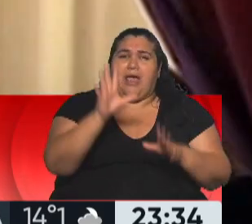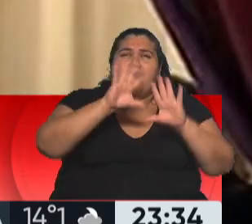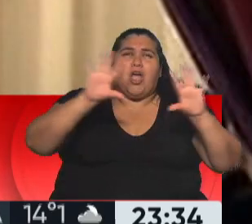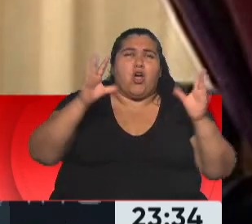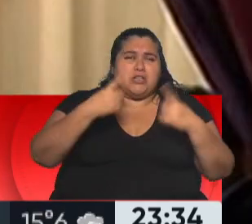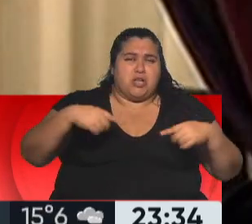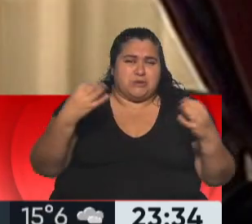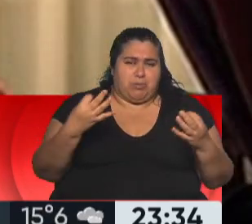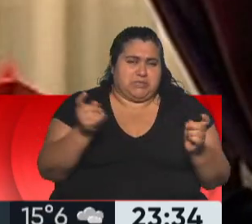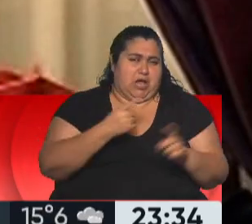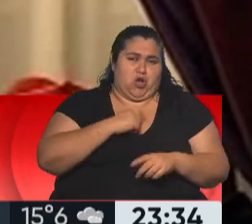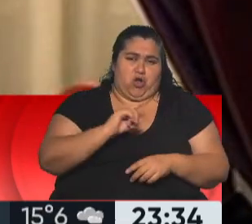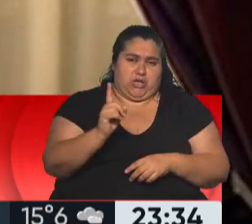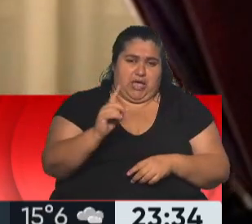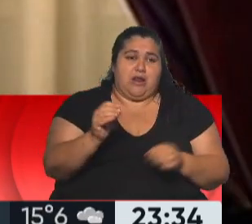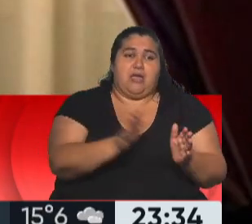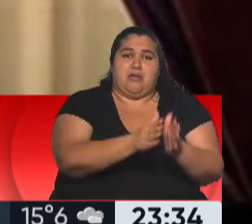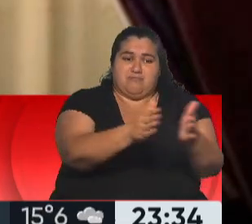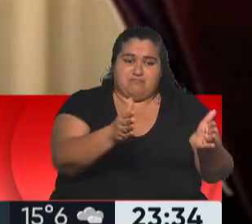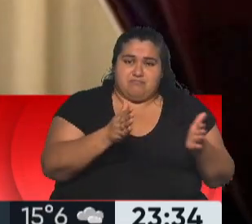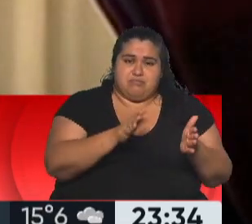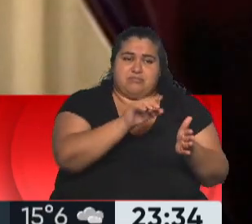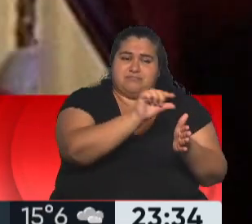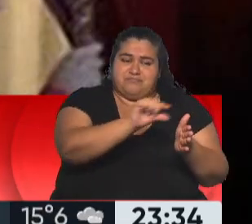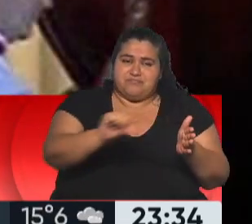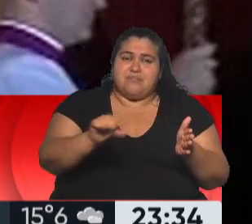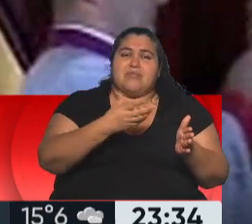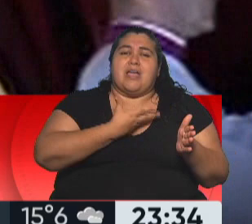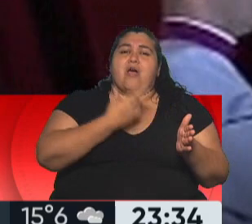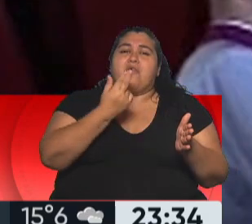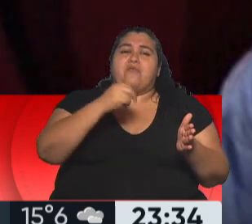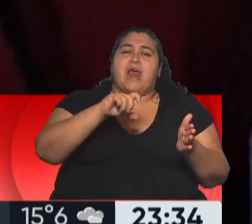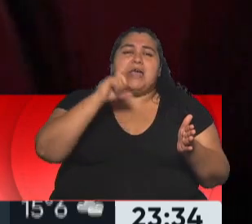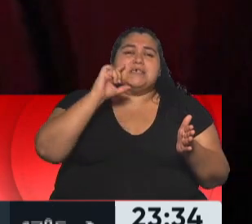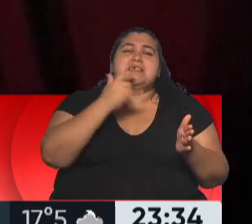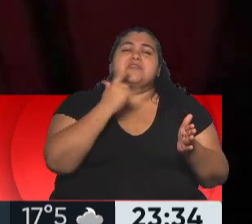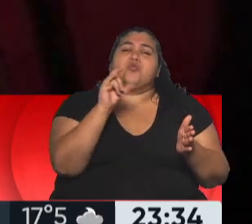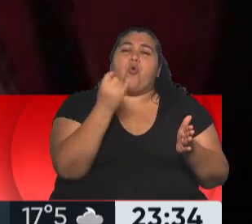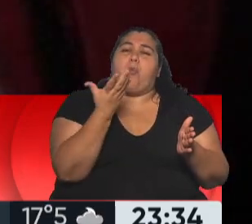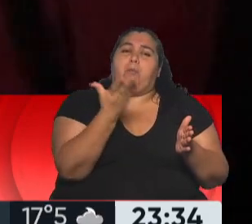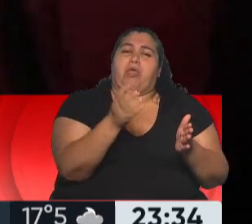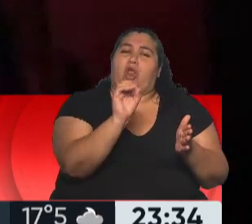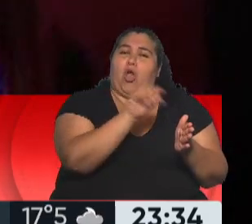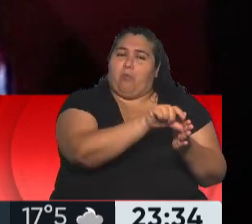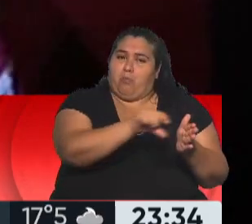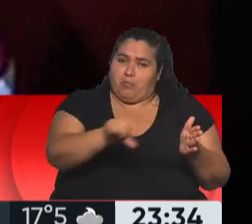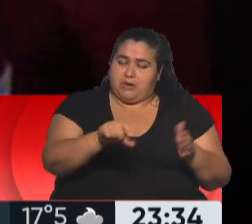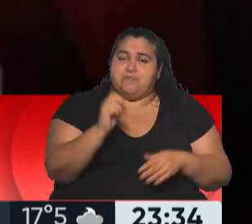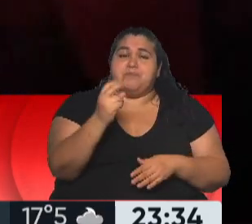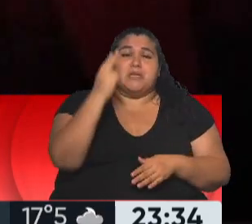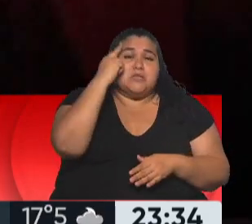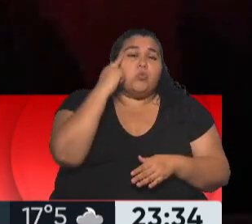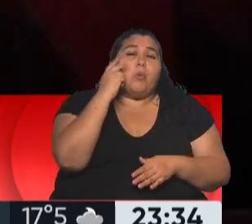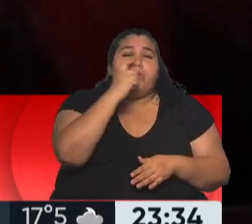descanso lleve la inscripción de su nombre papal en latín, Franciscus. El testamento fue redactado el 29 de junio del